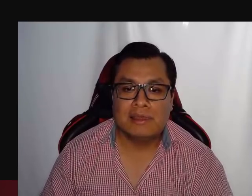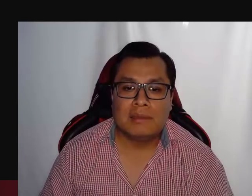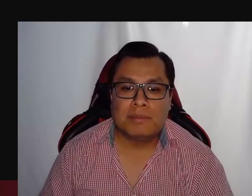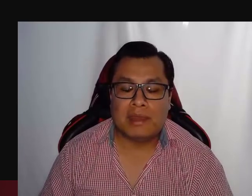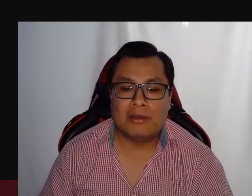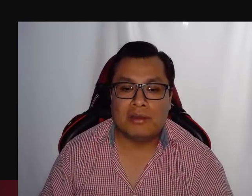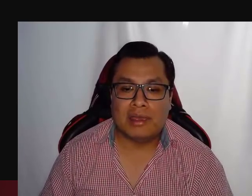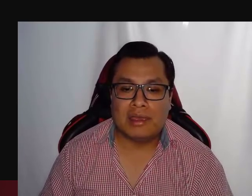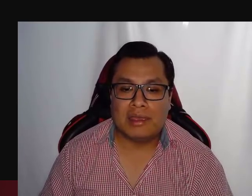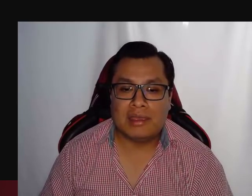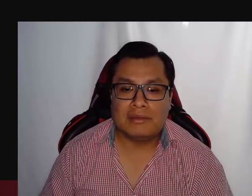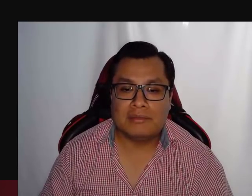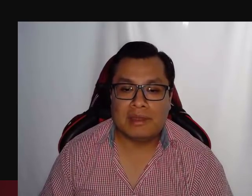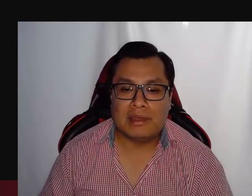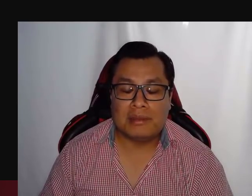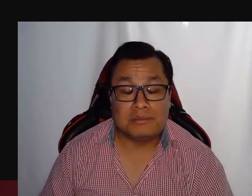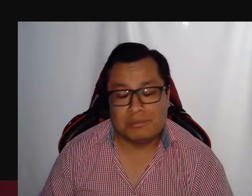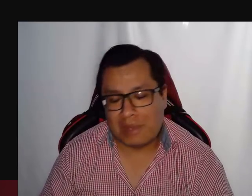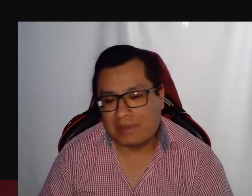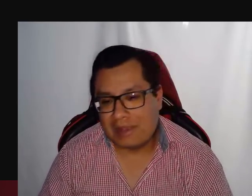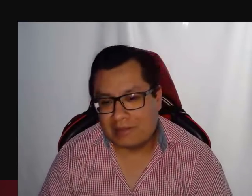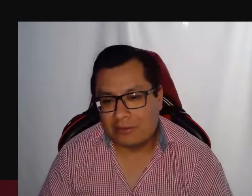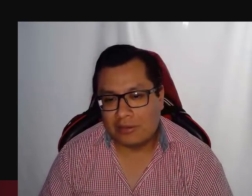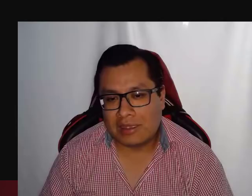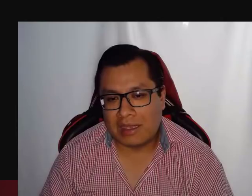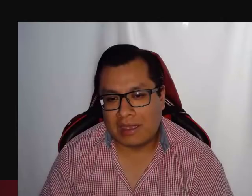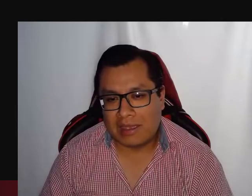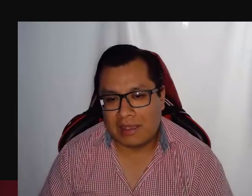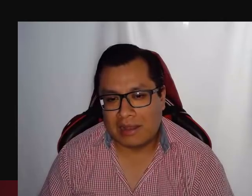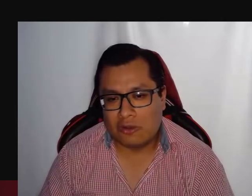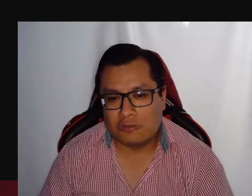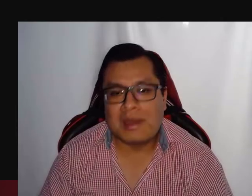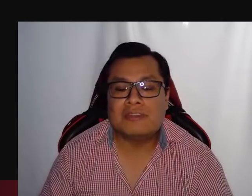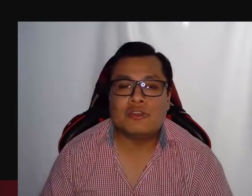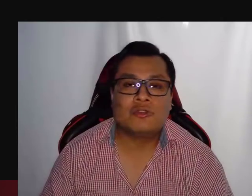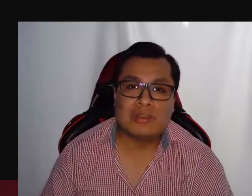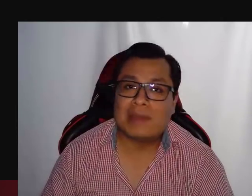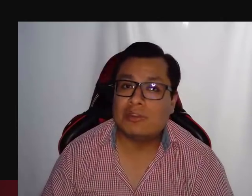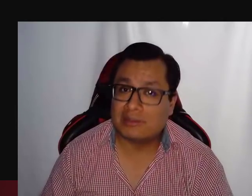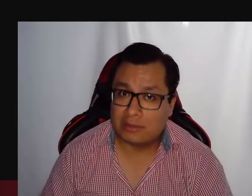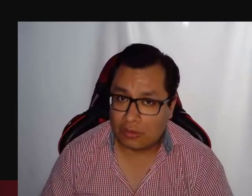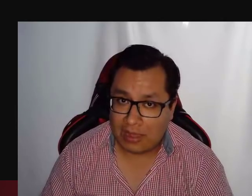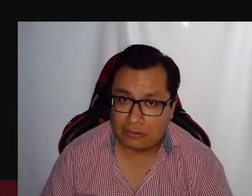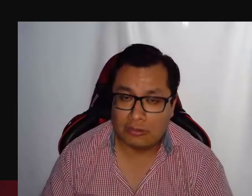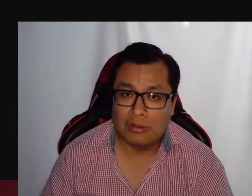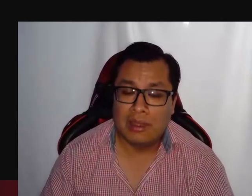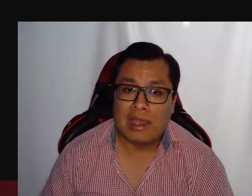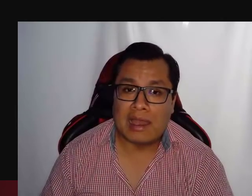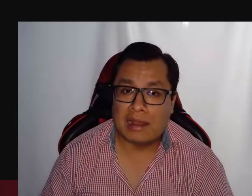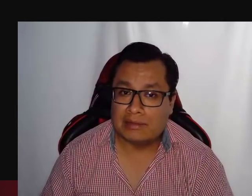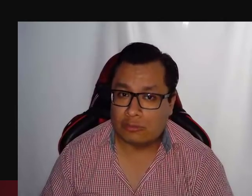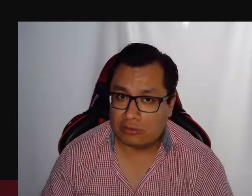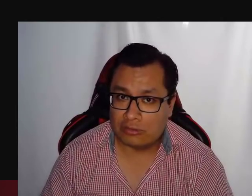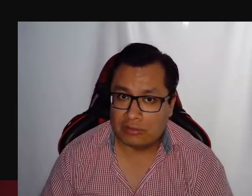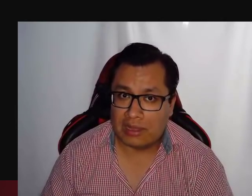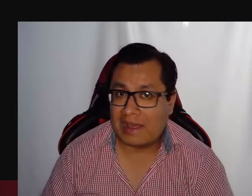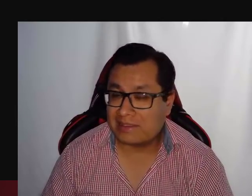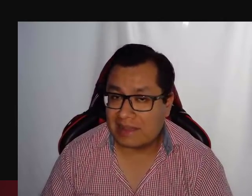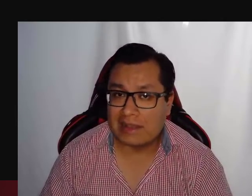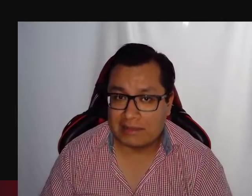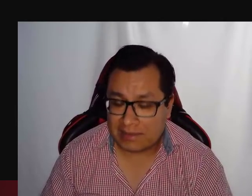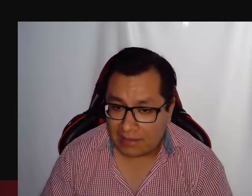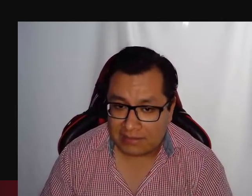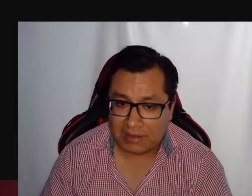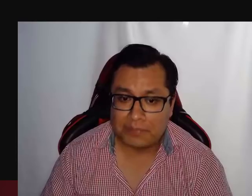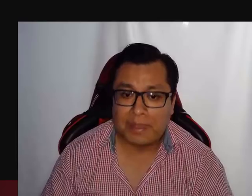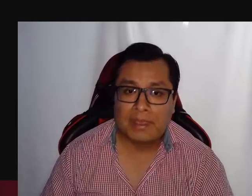claras, pero me está diciendo que los maestros no estamos haciendo caso a la situación de la